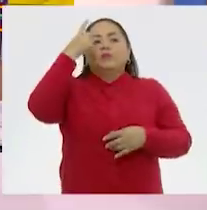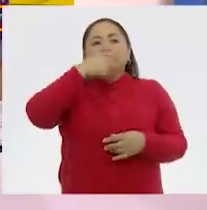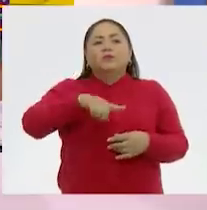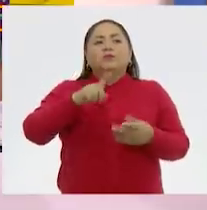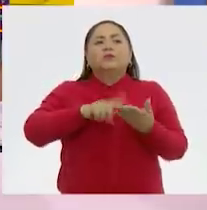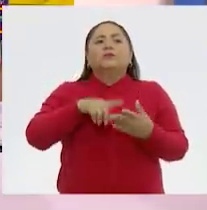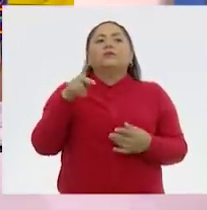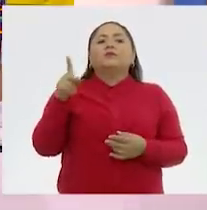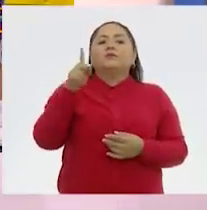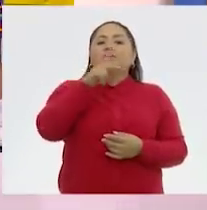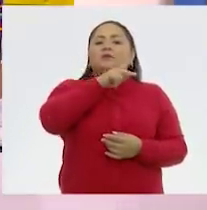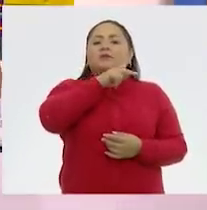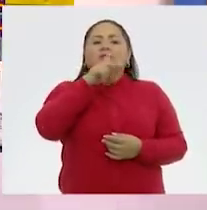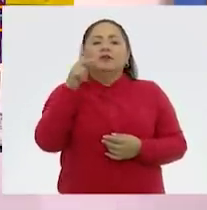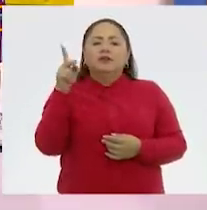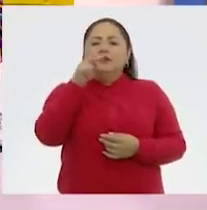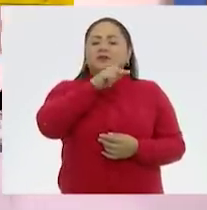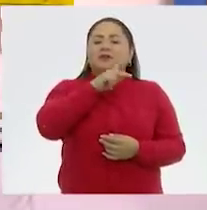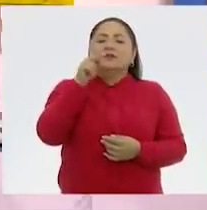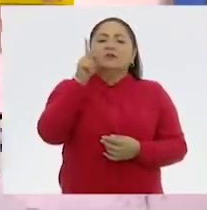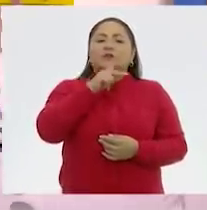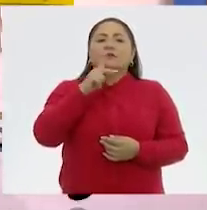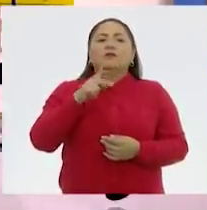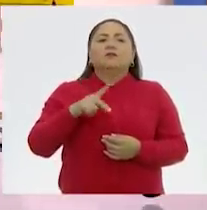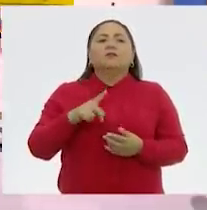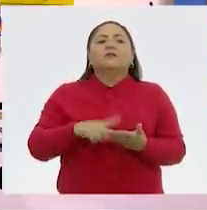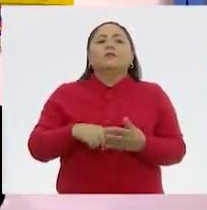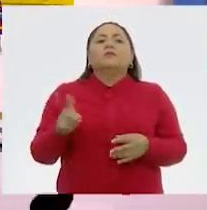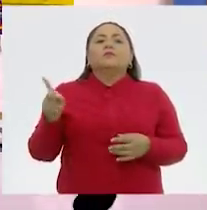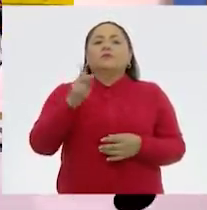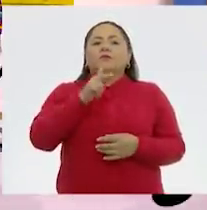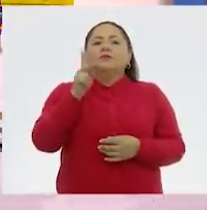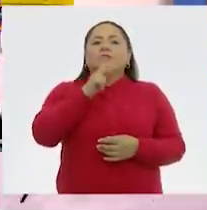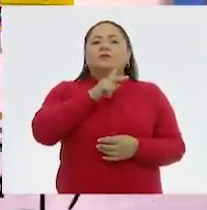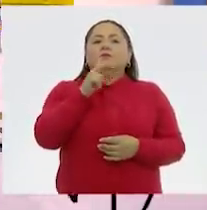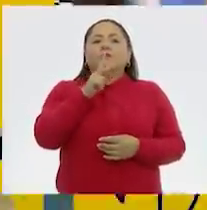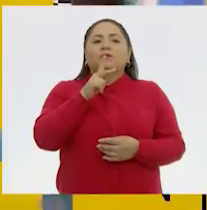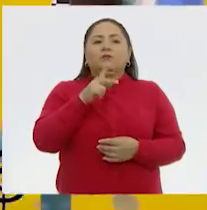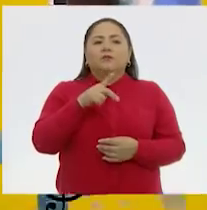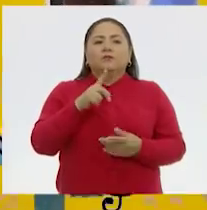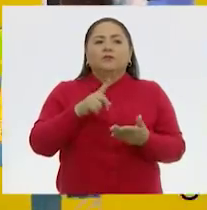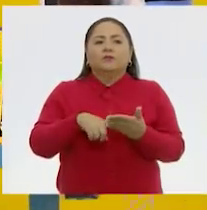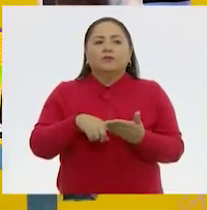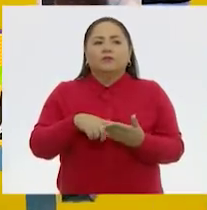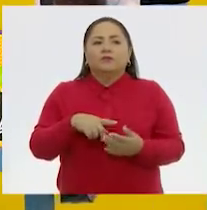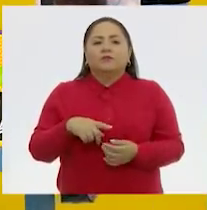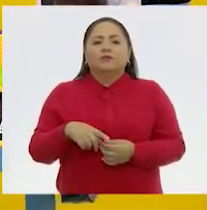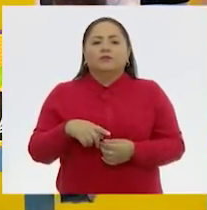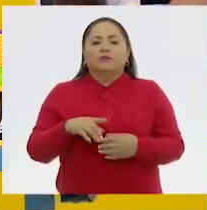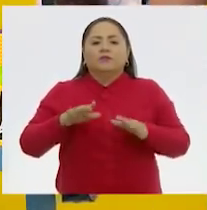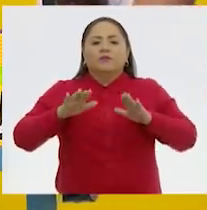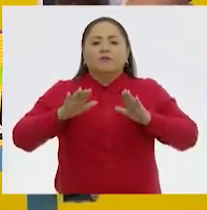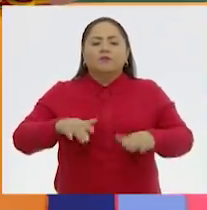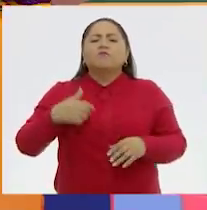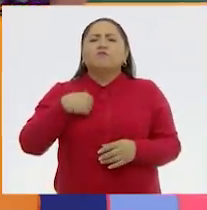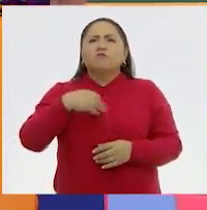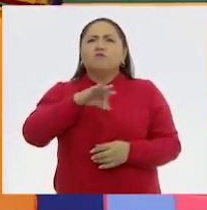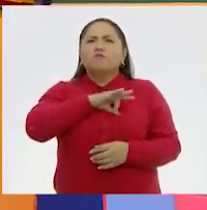Paramos y respiramos. ¿Y ahora respiramos? En paz y en calma yo